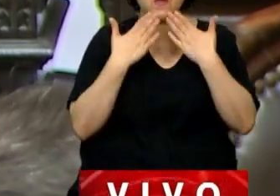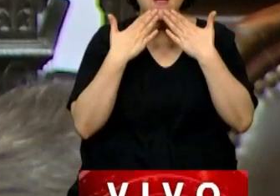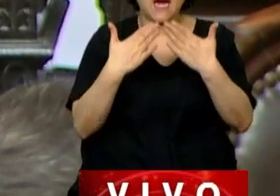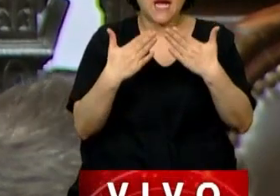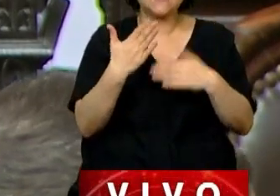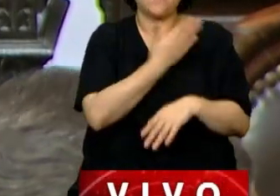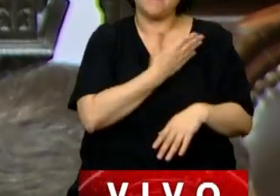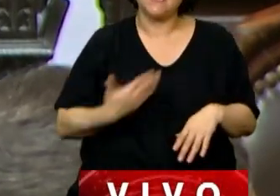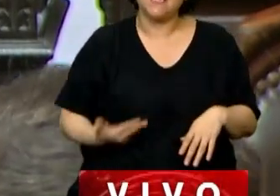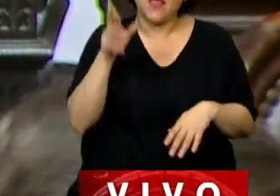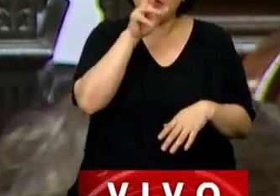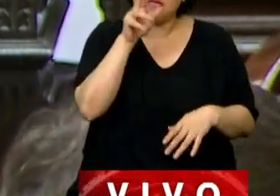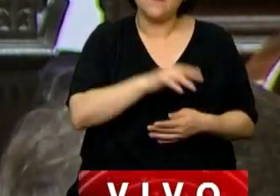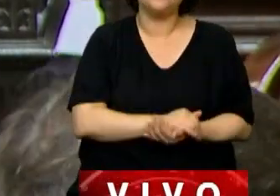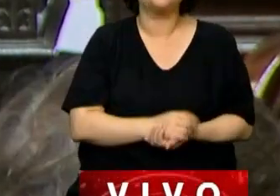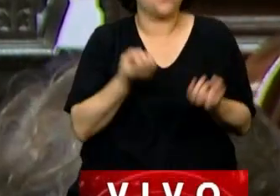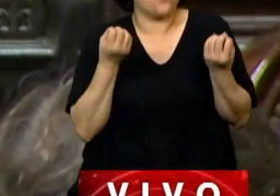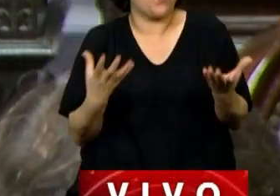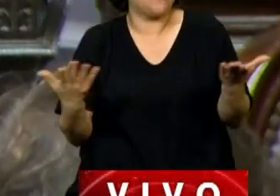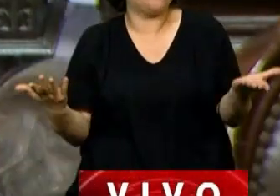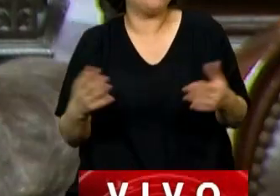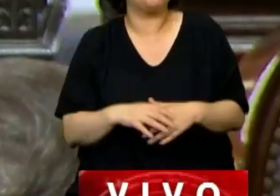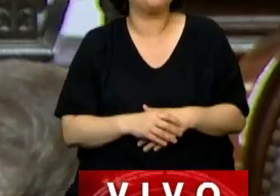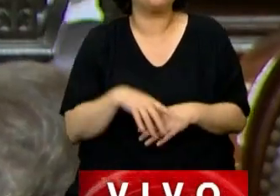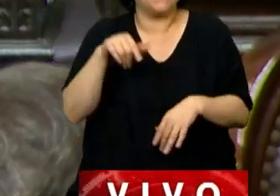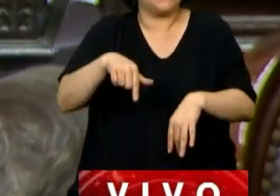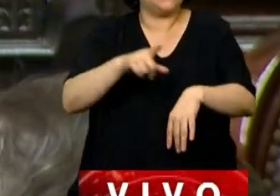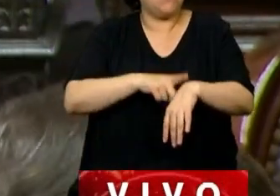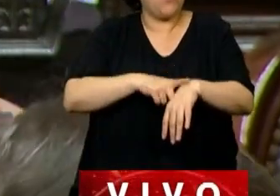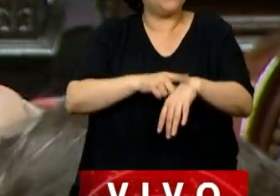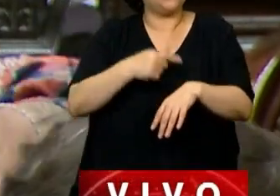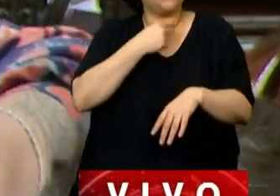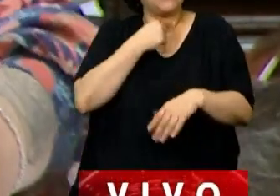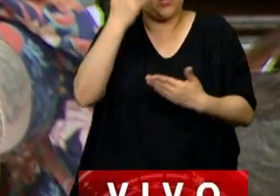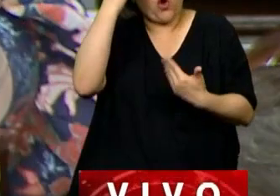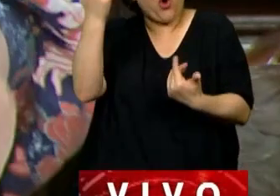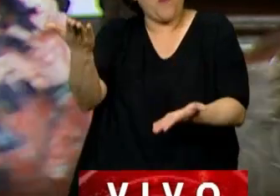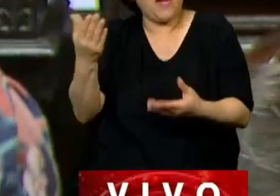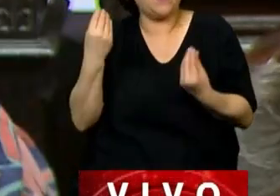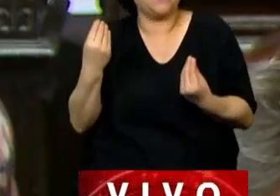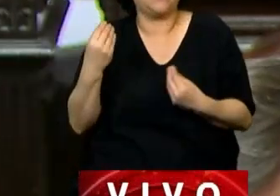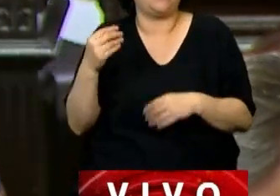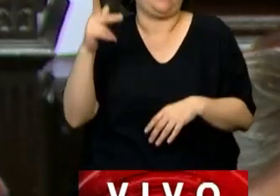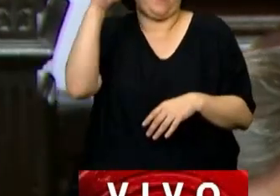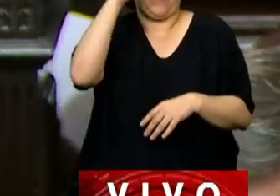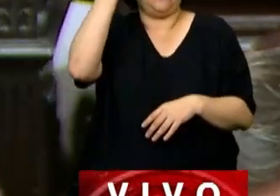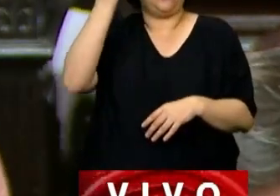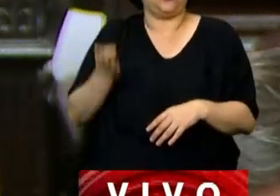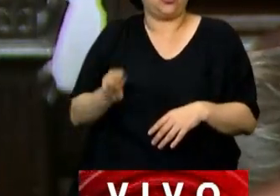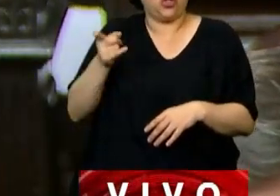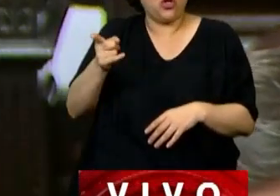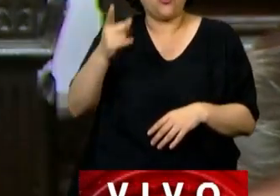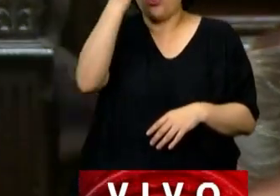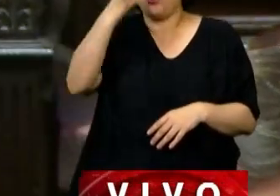Gracias, señora presidenta. Bueno, en esta oportunidad quisiera rendirle homenaje a Néstor Carlos Kirchner